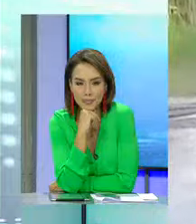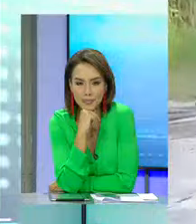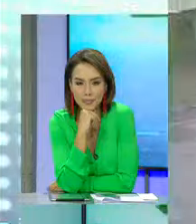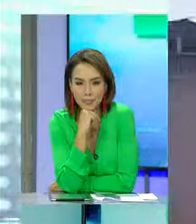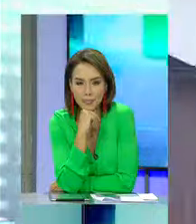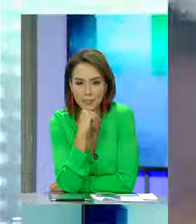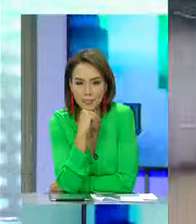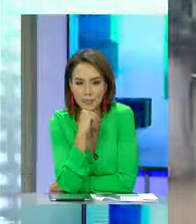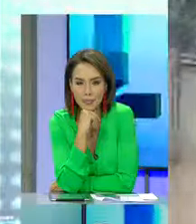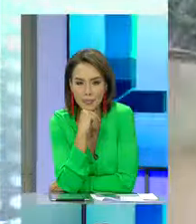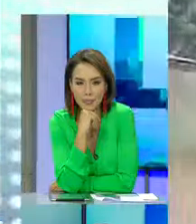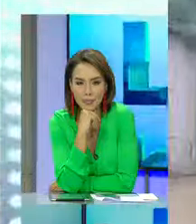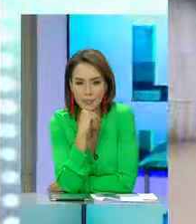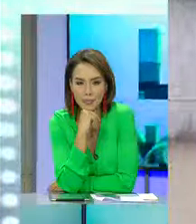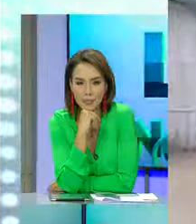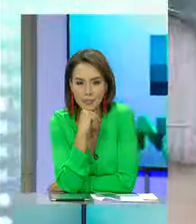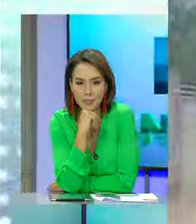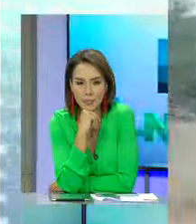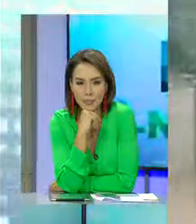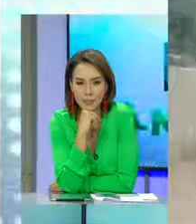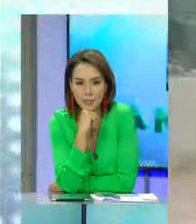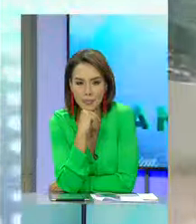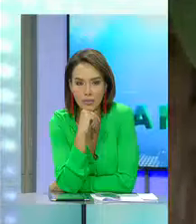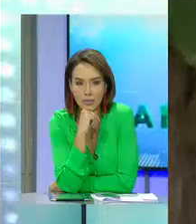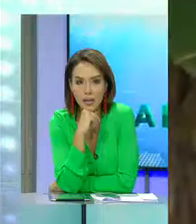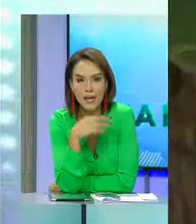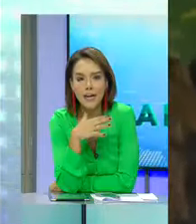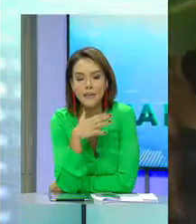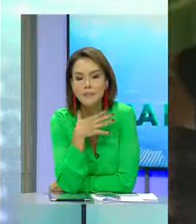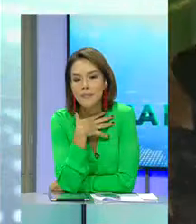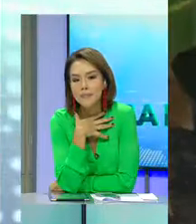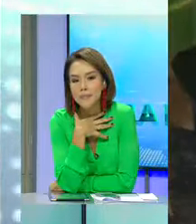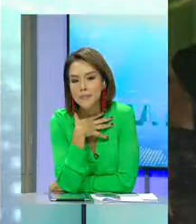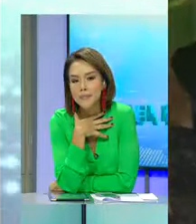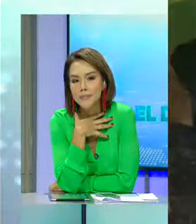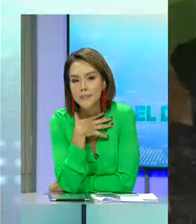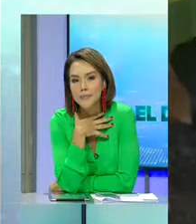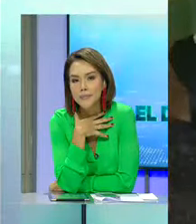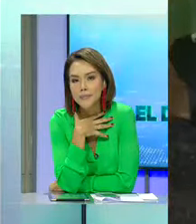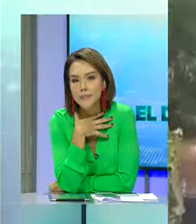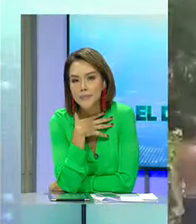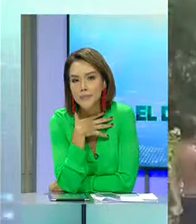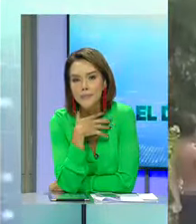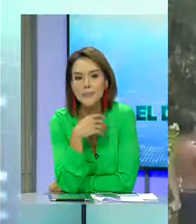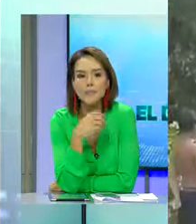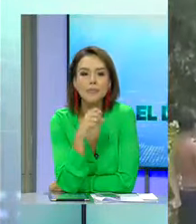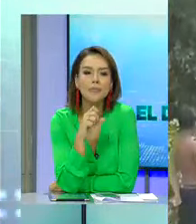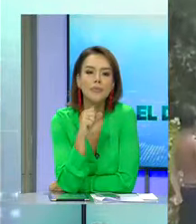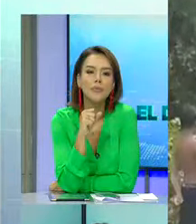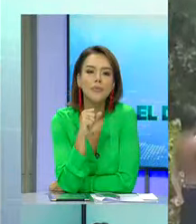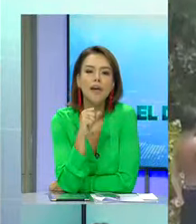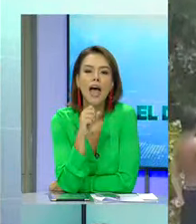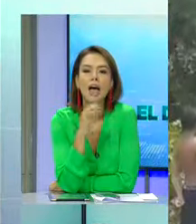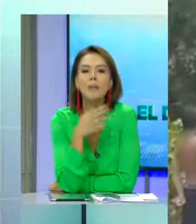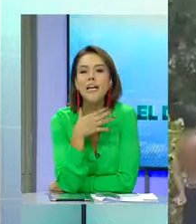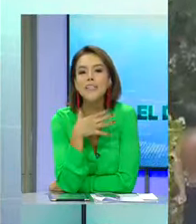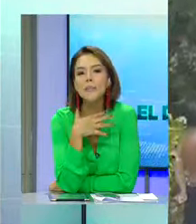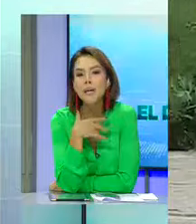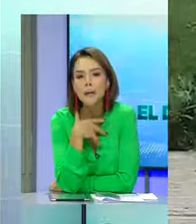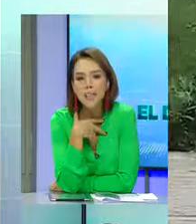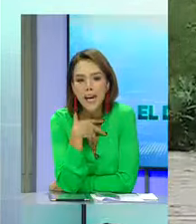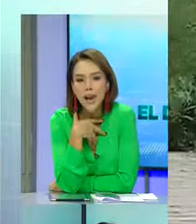gente despiadada que se le lleva lo poco que tienen. Y entonces es una situación terrible. O sea, de verdad, planes de contingencia urgentes. Mira, si